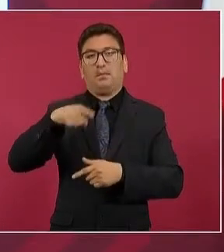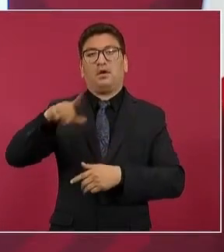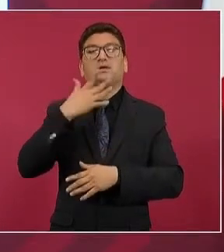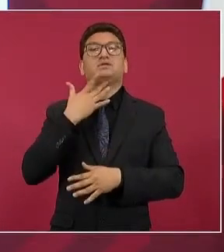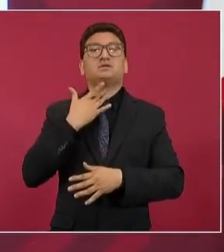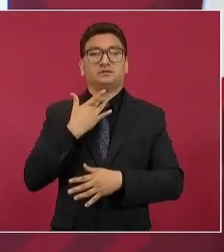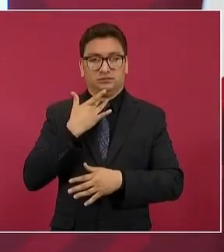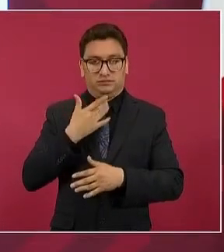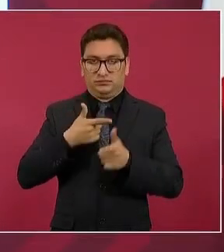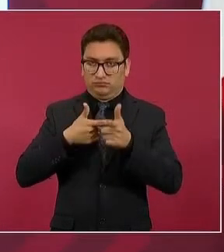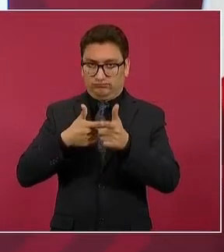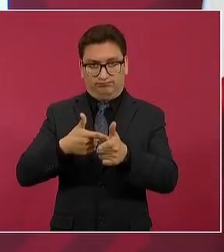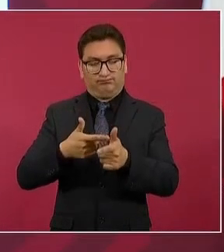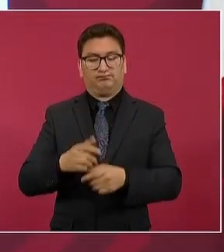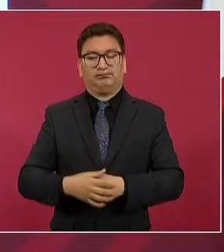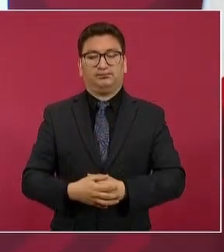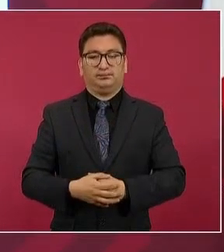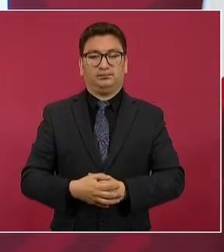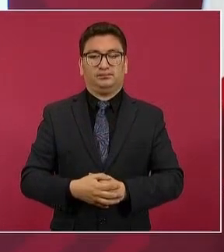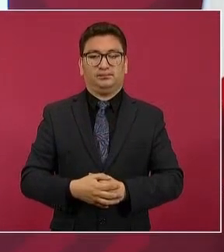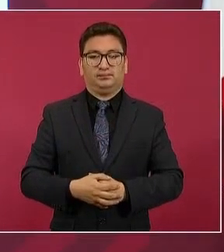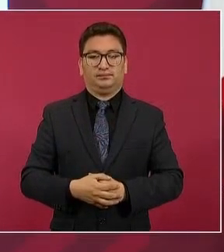gasolinas.